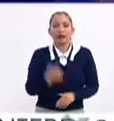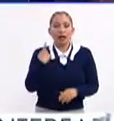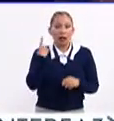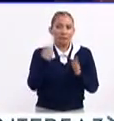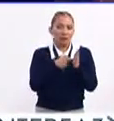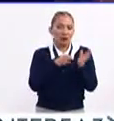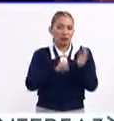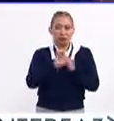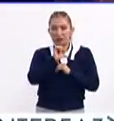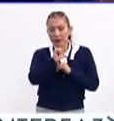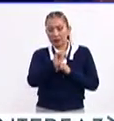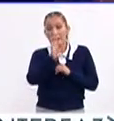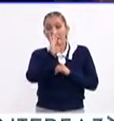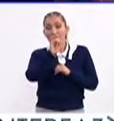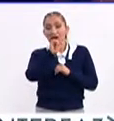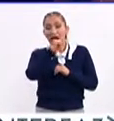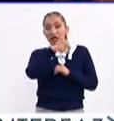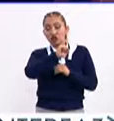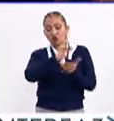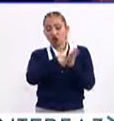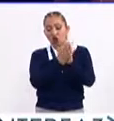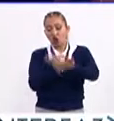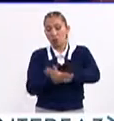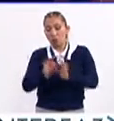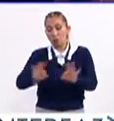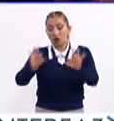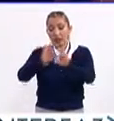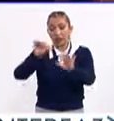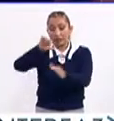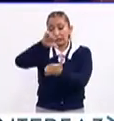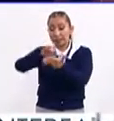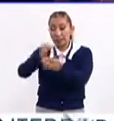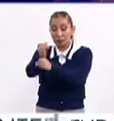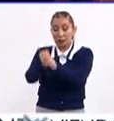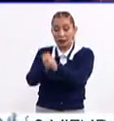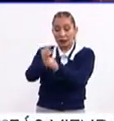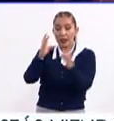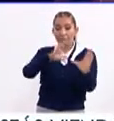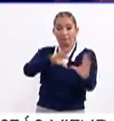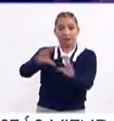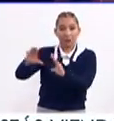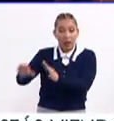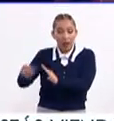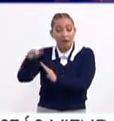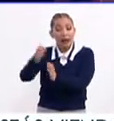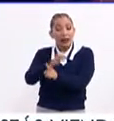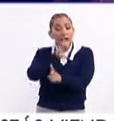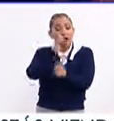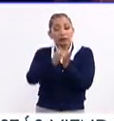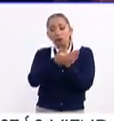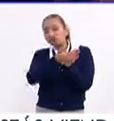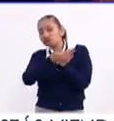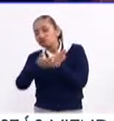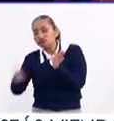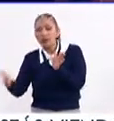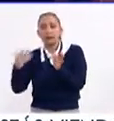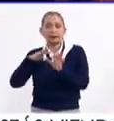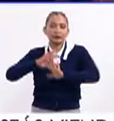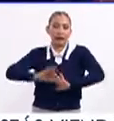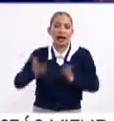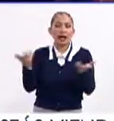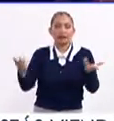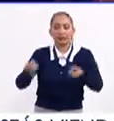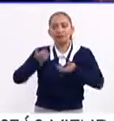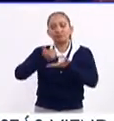de los 60, FLACSO se transformó en un importante centro de investigación y docencia. Desde entonces, venimos